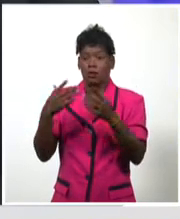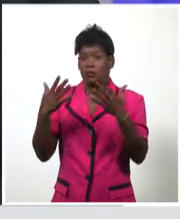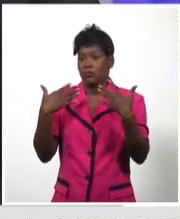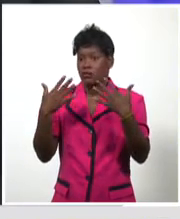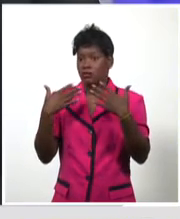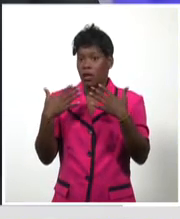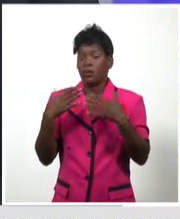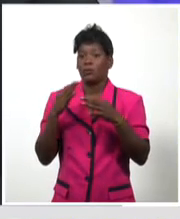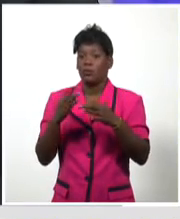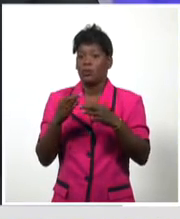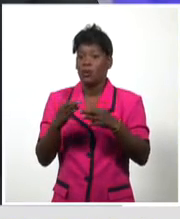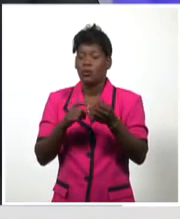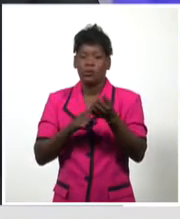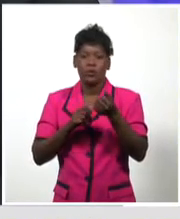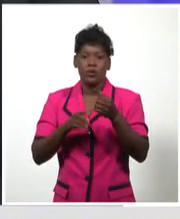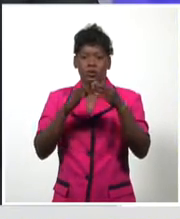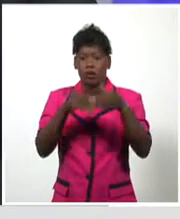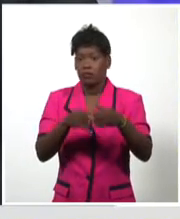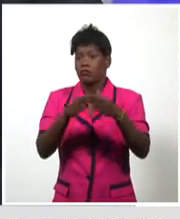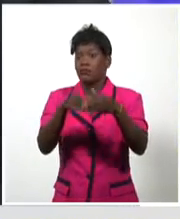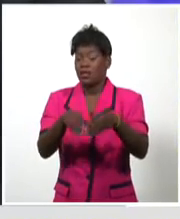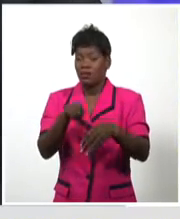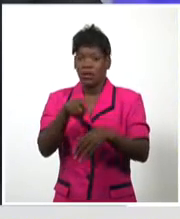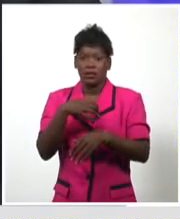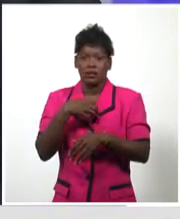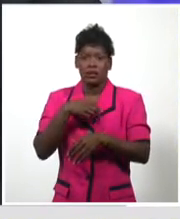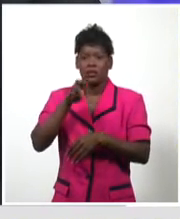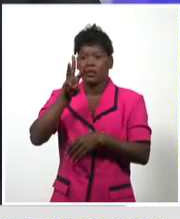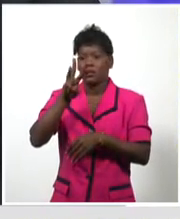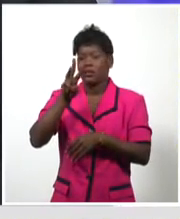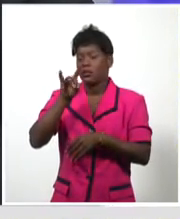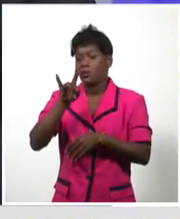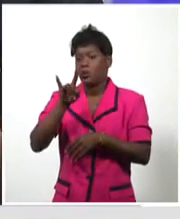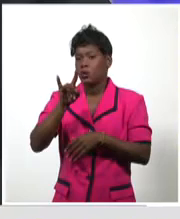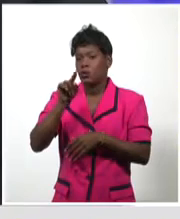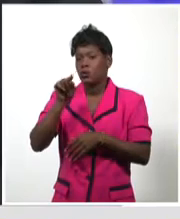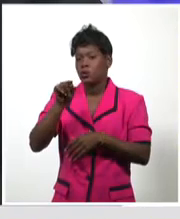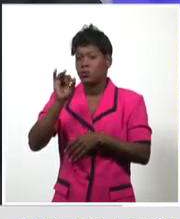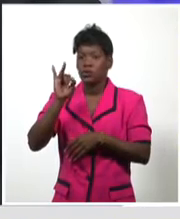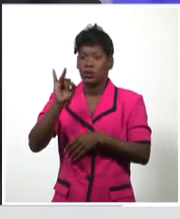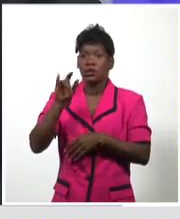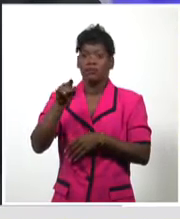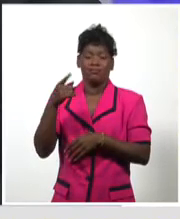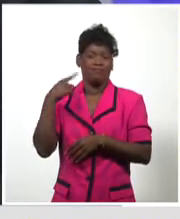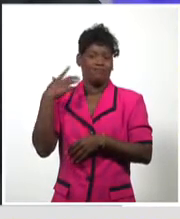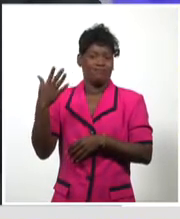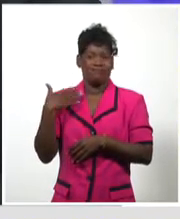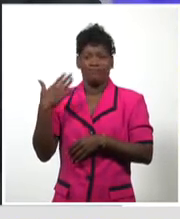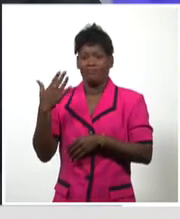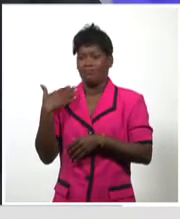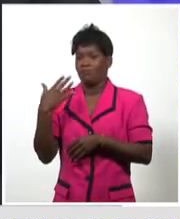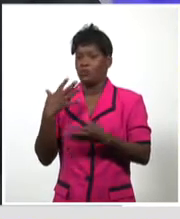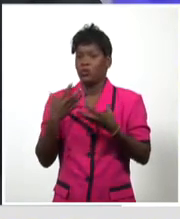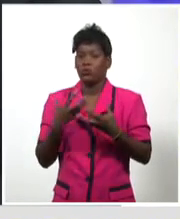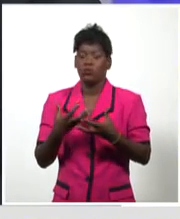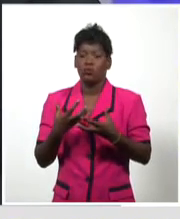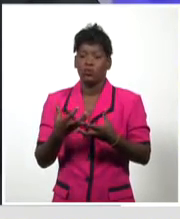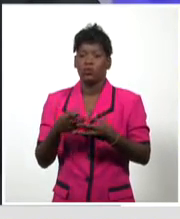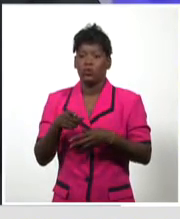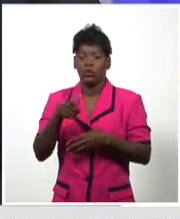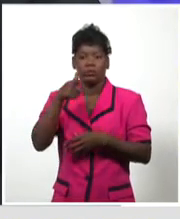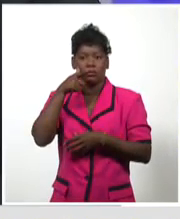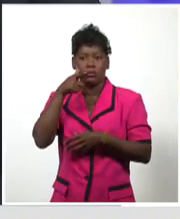con 39.7 grados Celsius, que ha sido la más alta registrada en Cuba durante toda la historia que tenemos de observaciones, también ya una